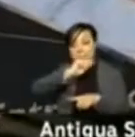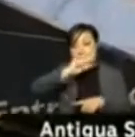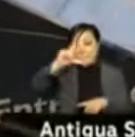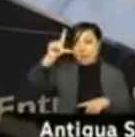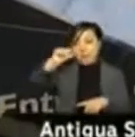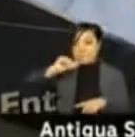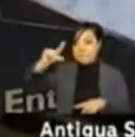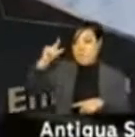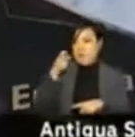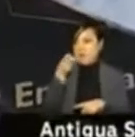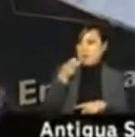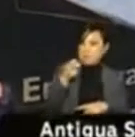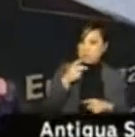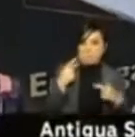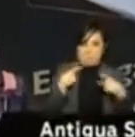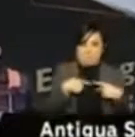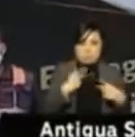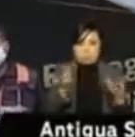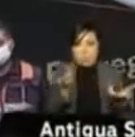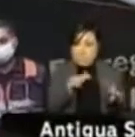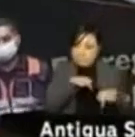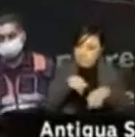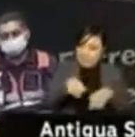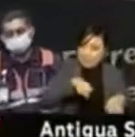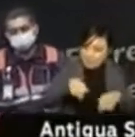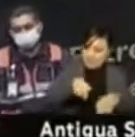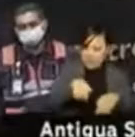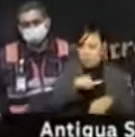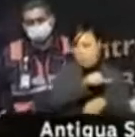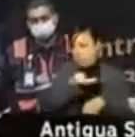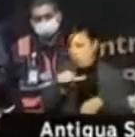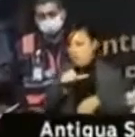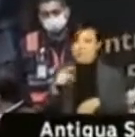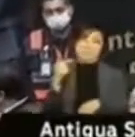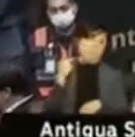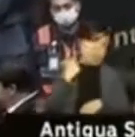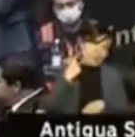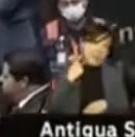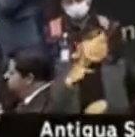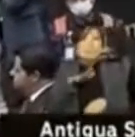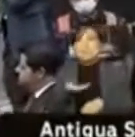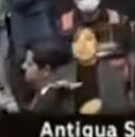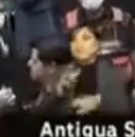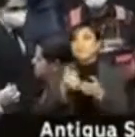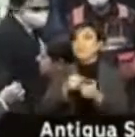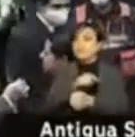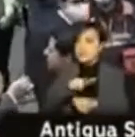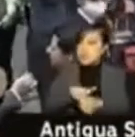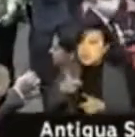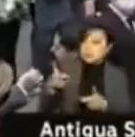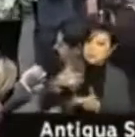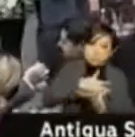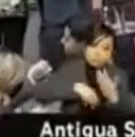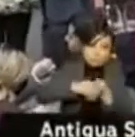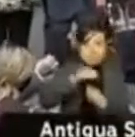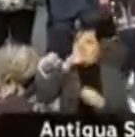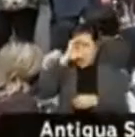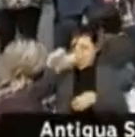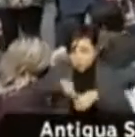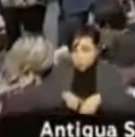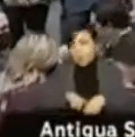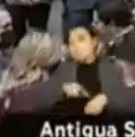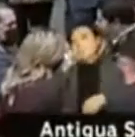una transición sexenal ordenada. Y en este sentido, pues todos los que se adelantan y se están anticipando a